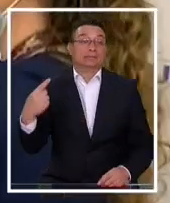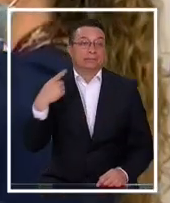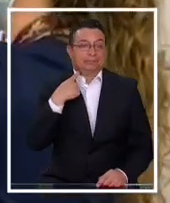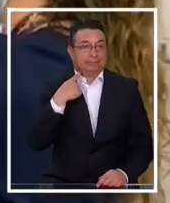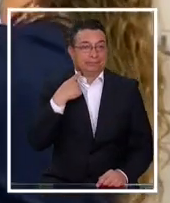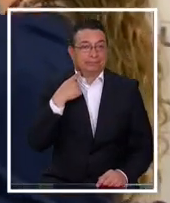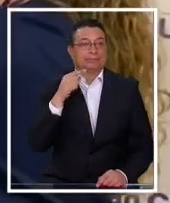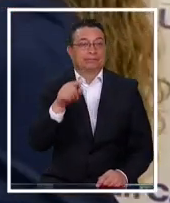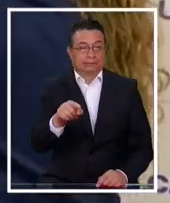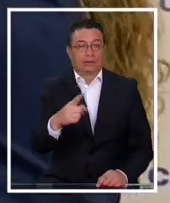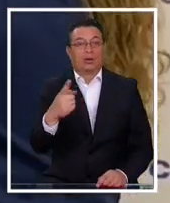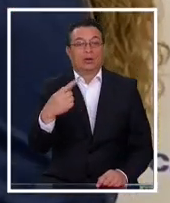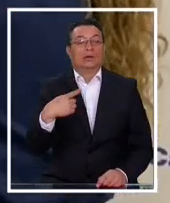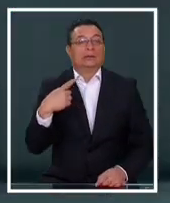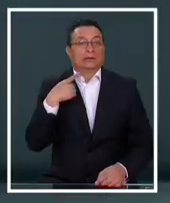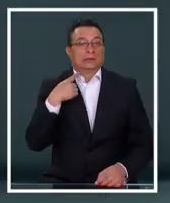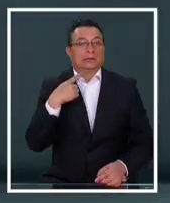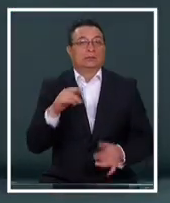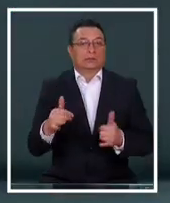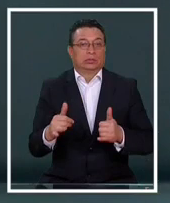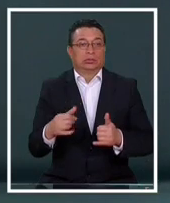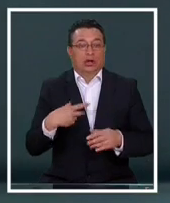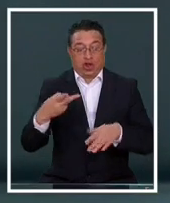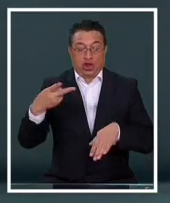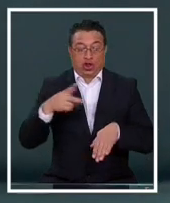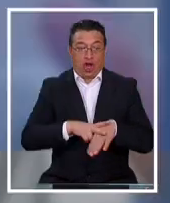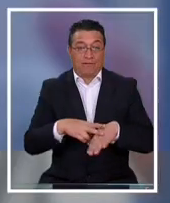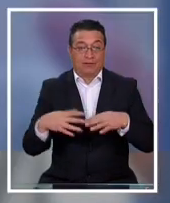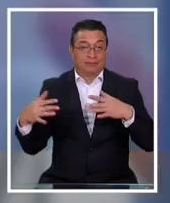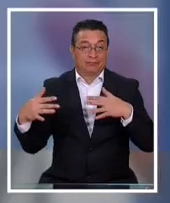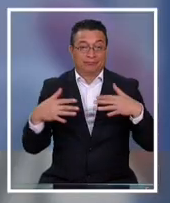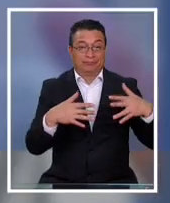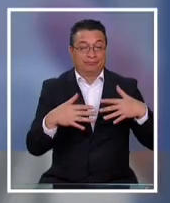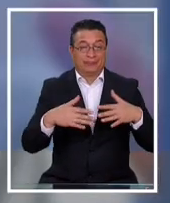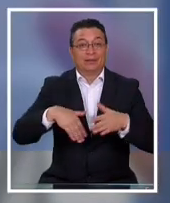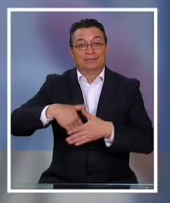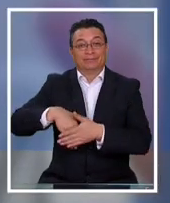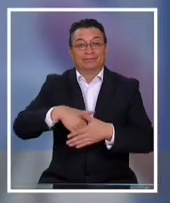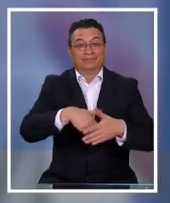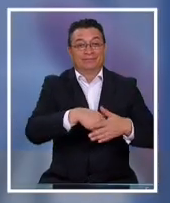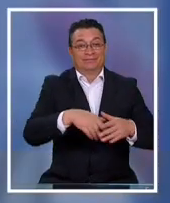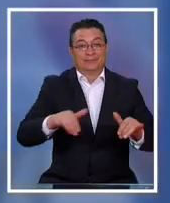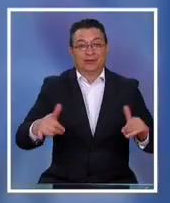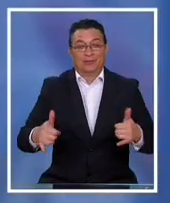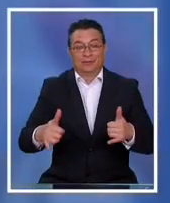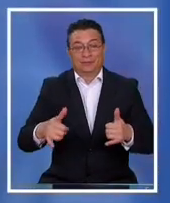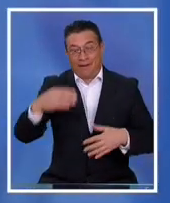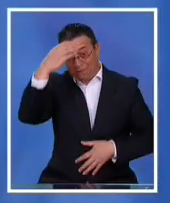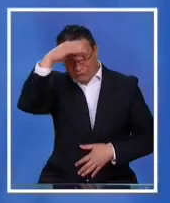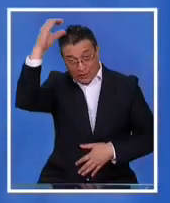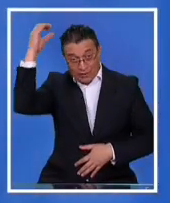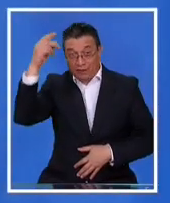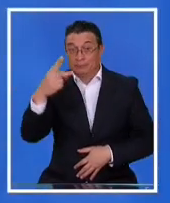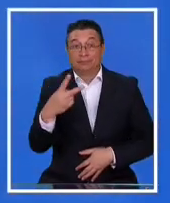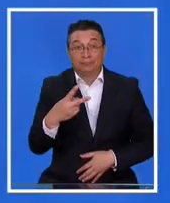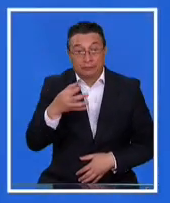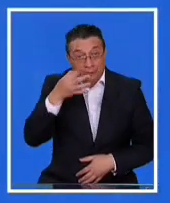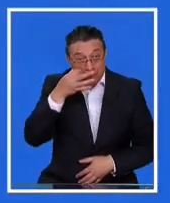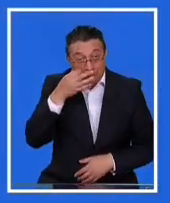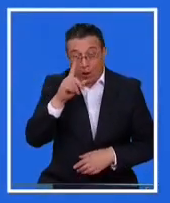que sufre una baja importante a puertas de jugar la doble fecha de la eliminatoria. Encuentro que Vidal verá desde la clínica.